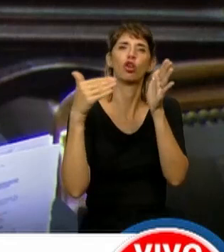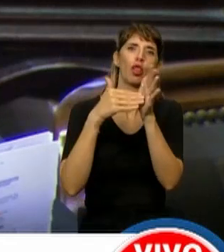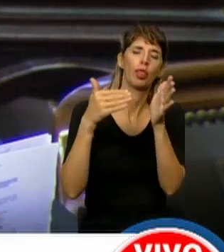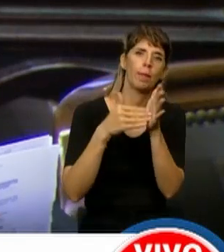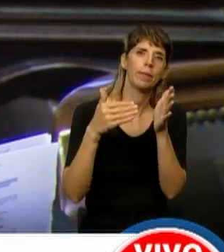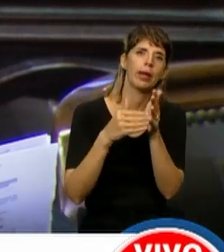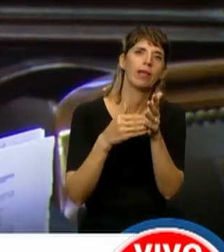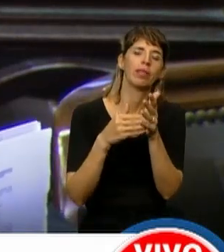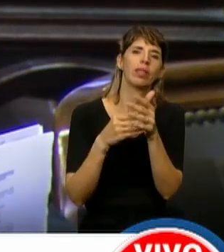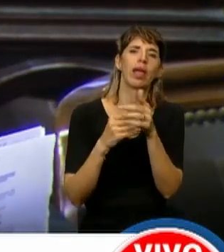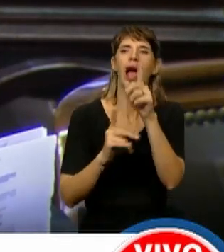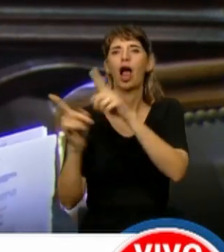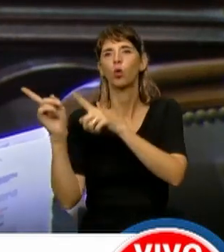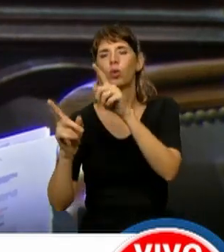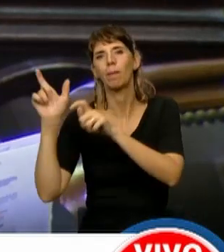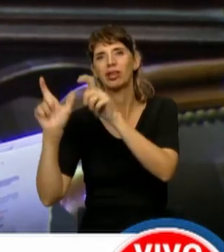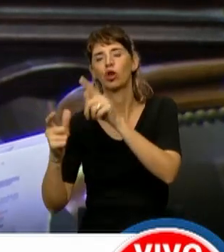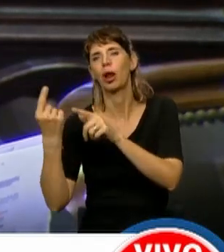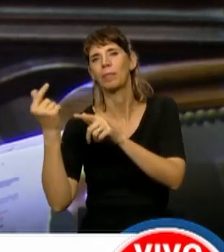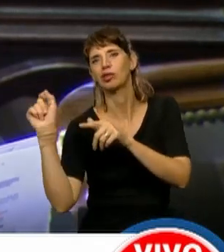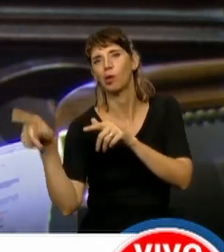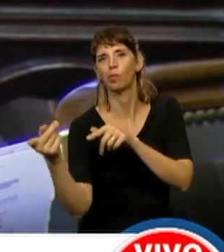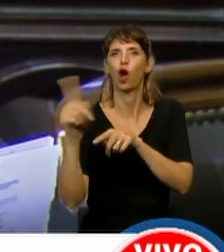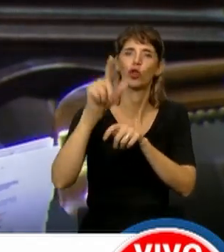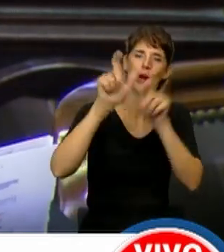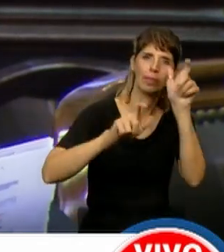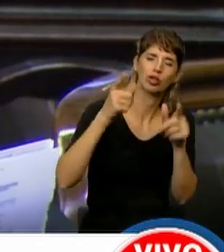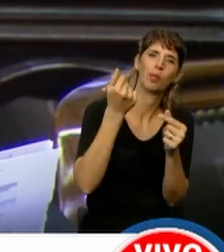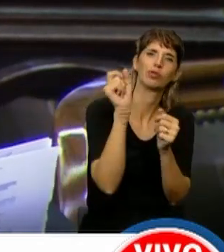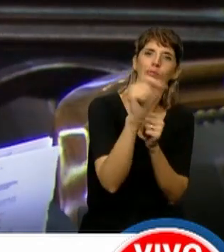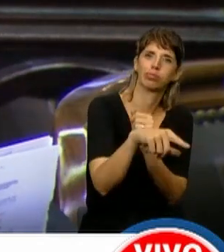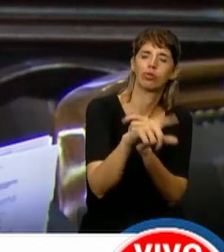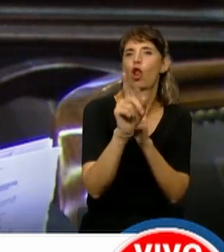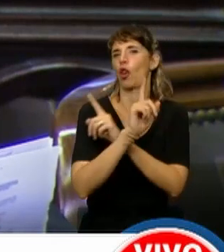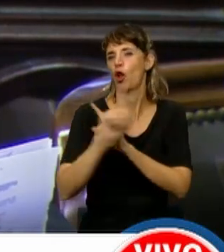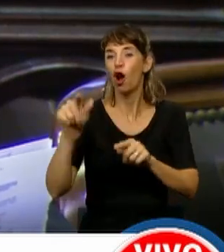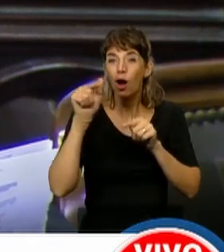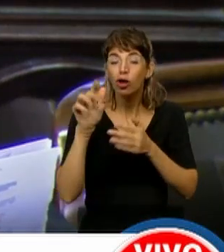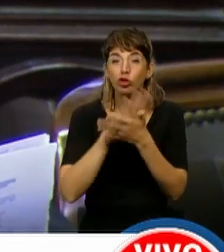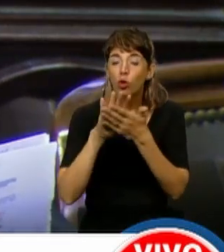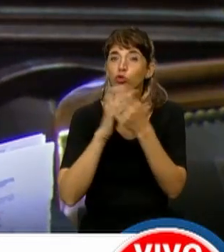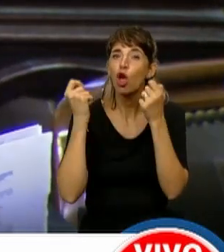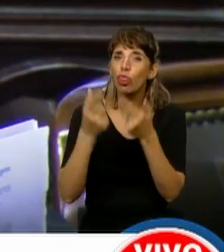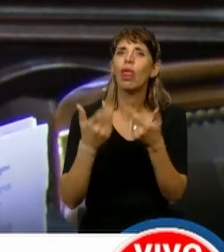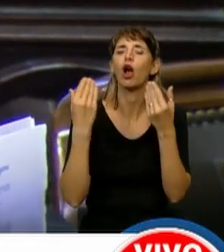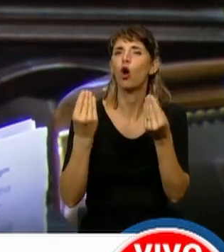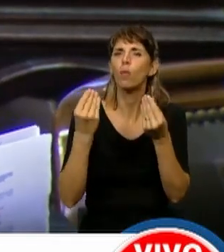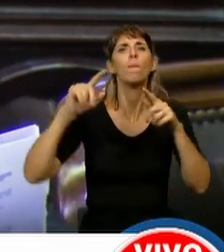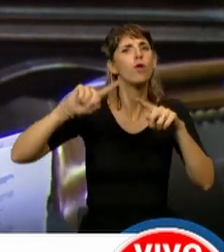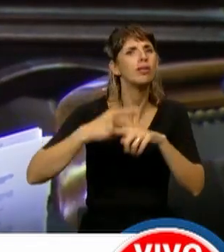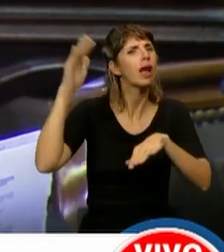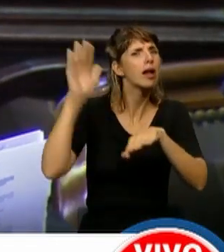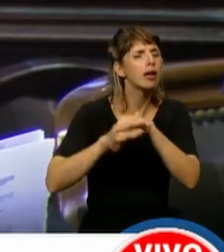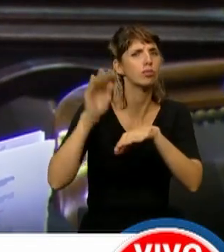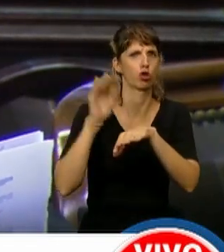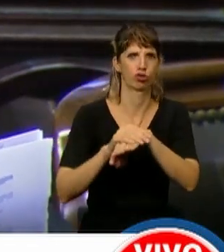artículo, violando el marco regulatorio. Esto se soluciona con una política responsable que este gobierno